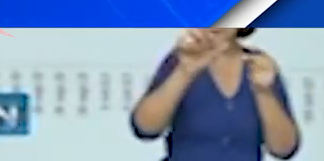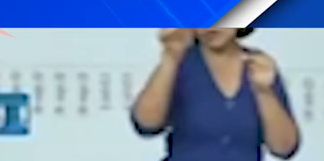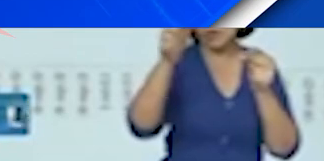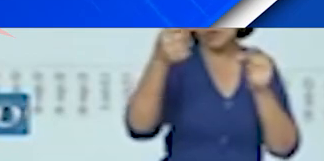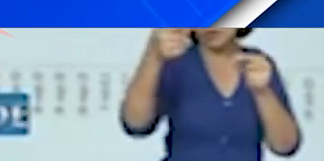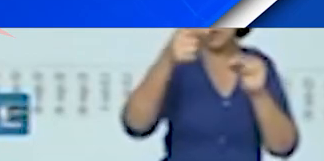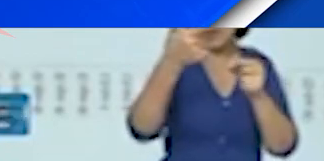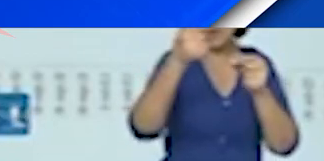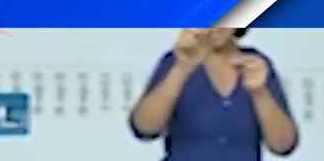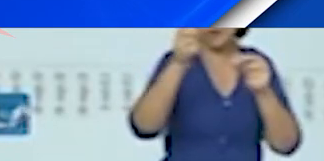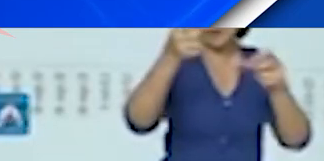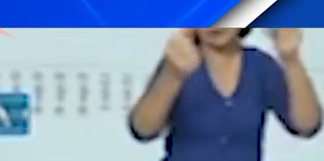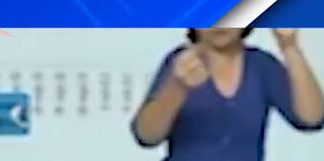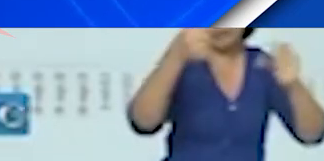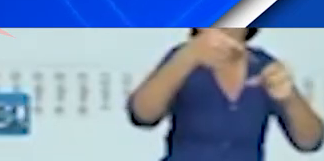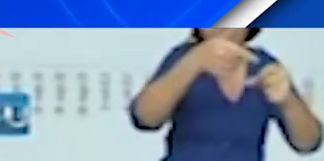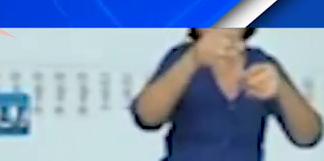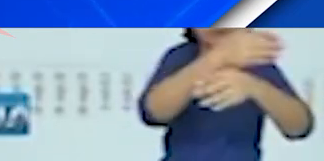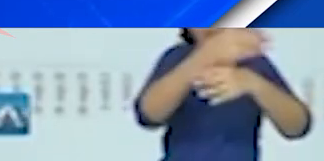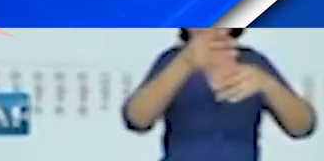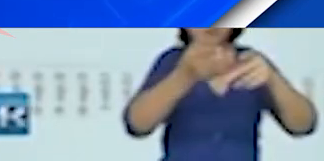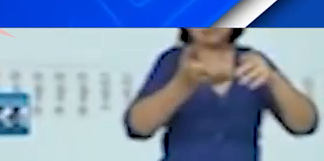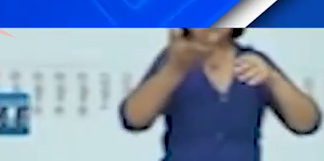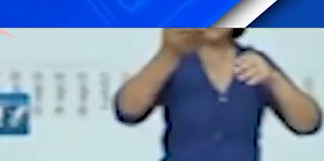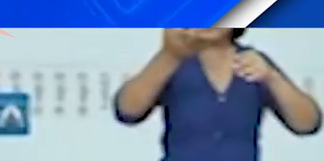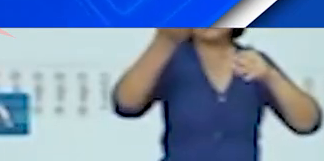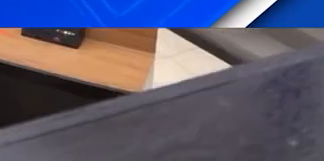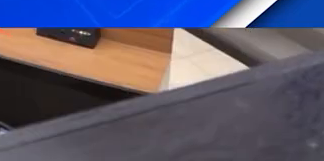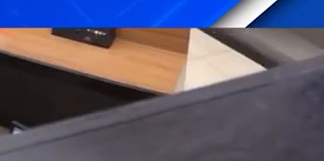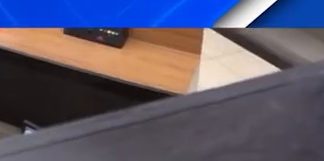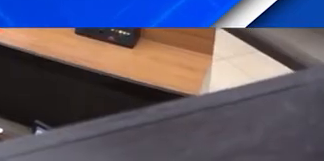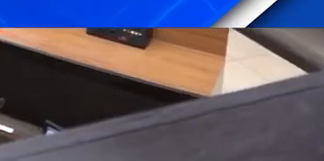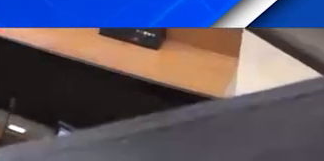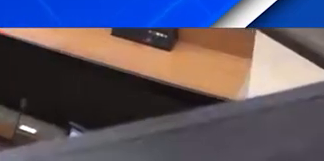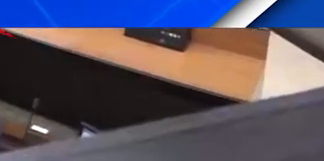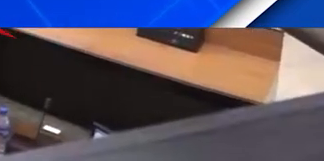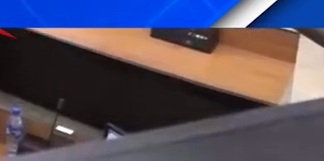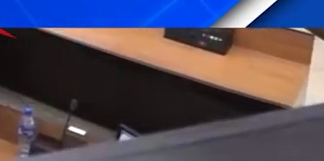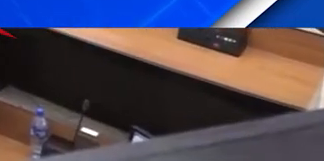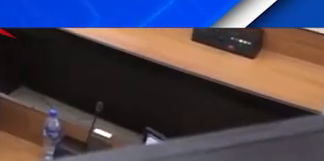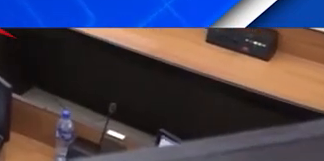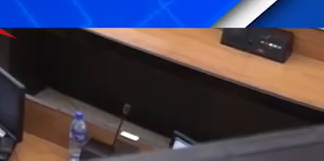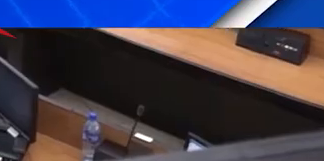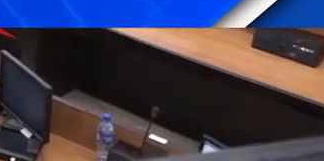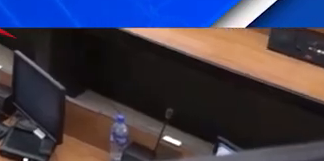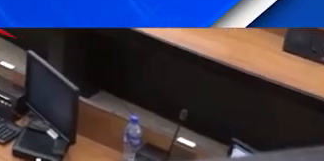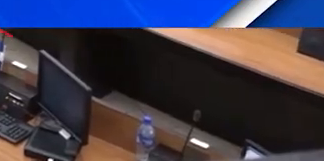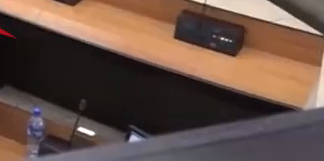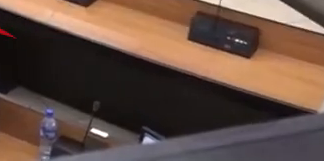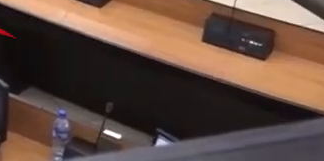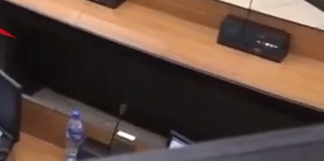de los otros combustibles de gasolina y resto de combustibles derivados del petróleo. Noticias 12, Darlene Téllez.